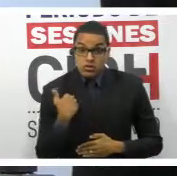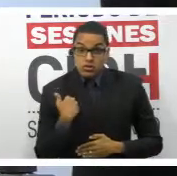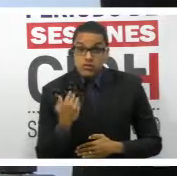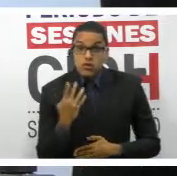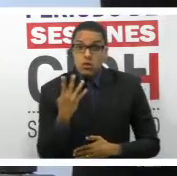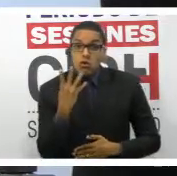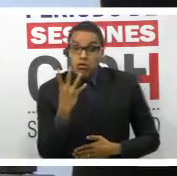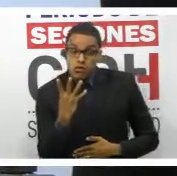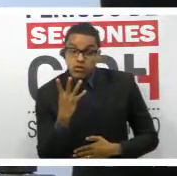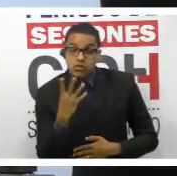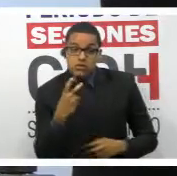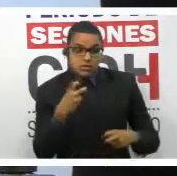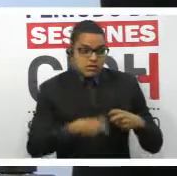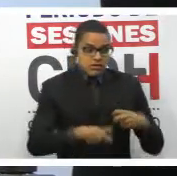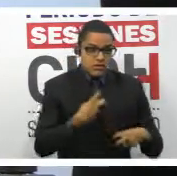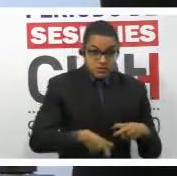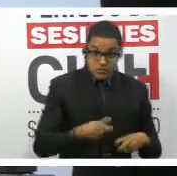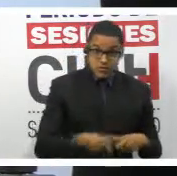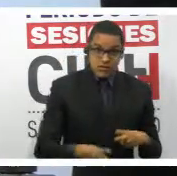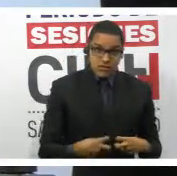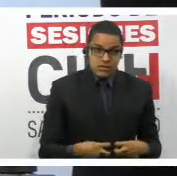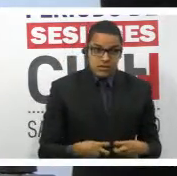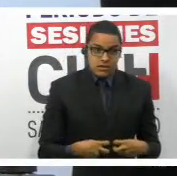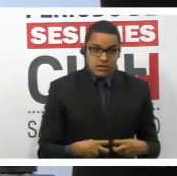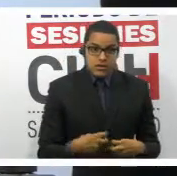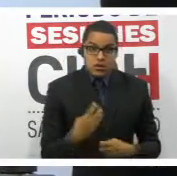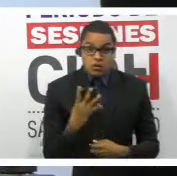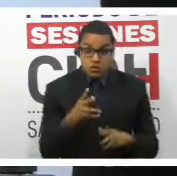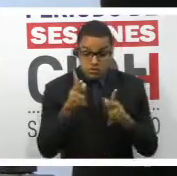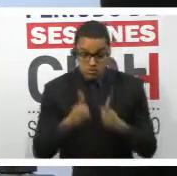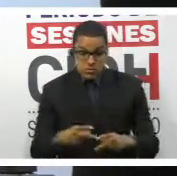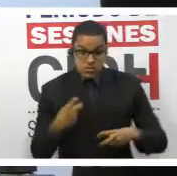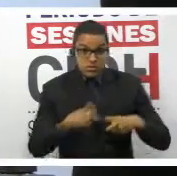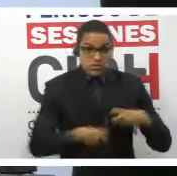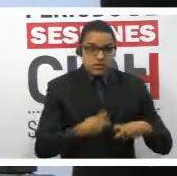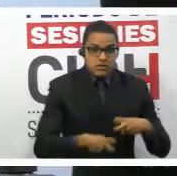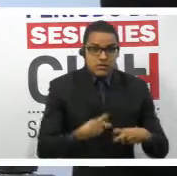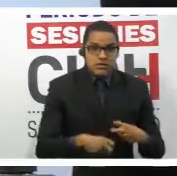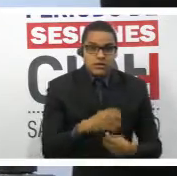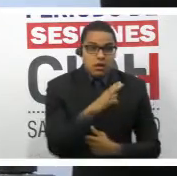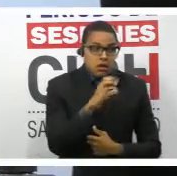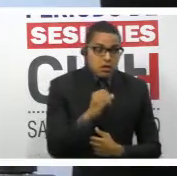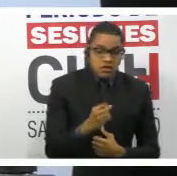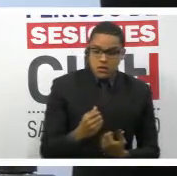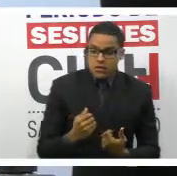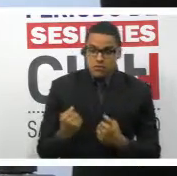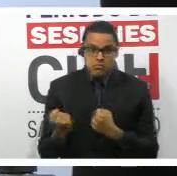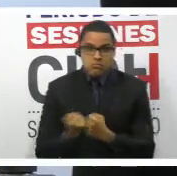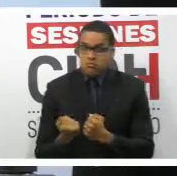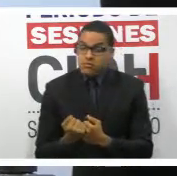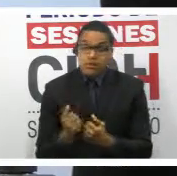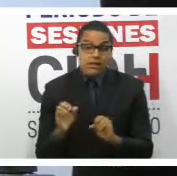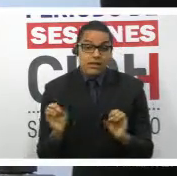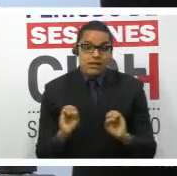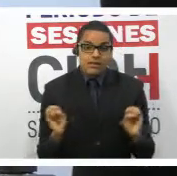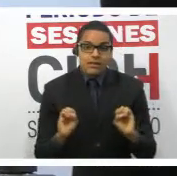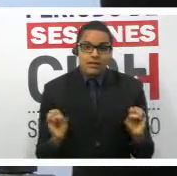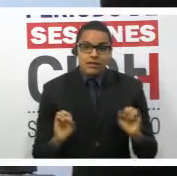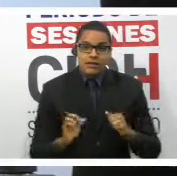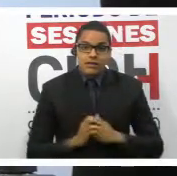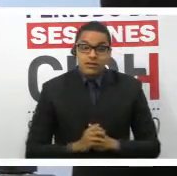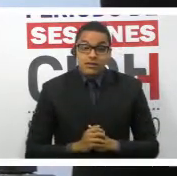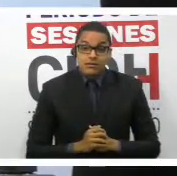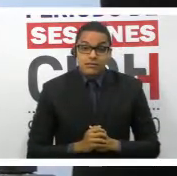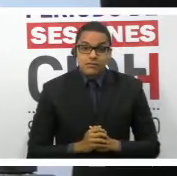instituciones en niños en niños niñas adolescentes con y sin discapacidad de adultos también y estos casos